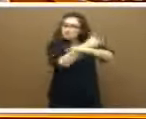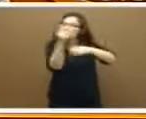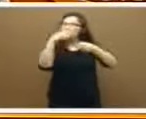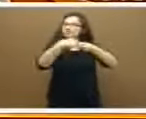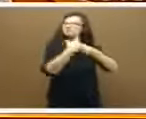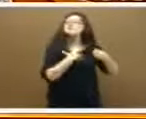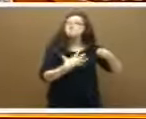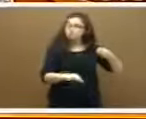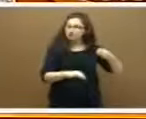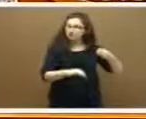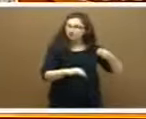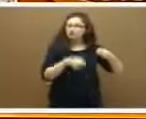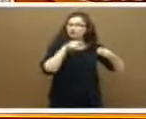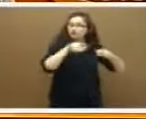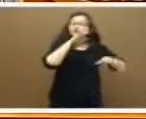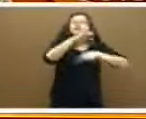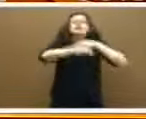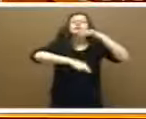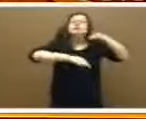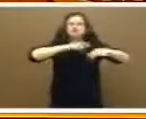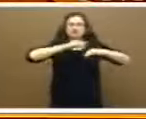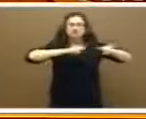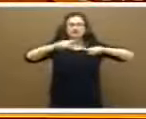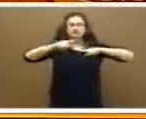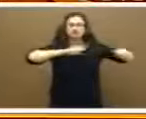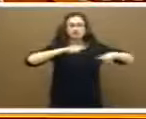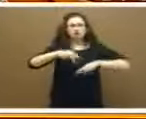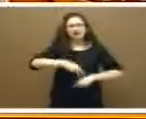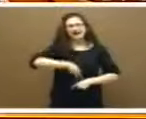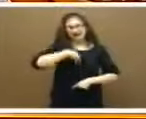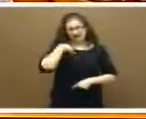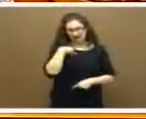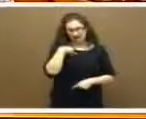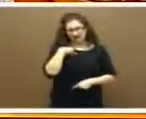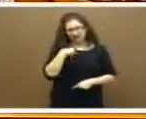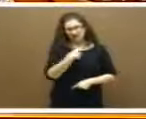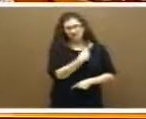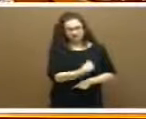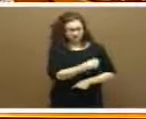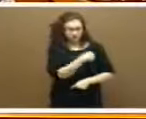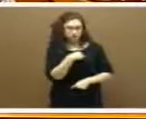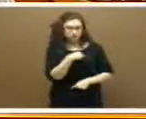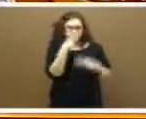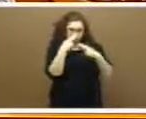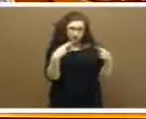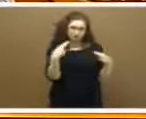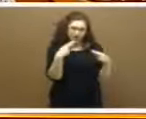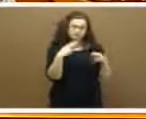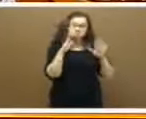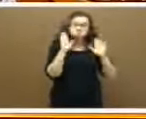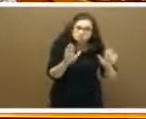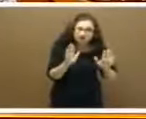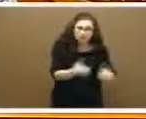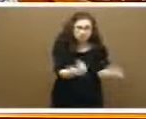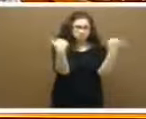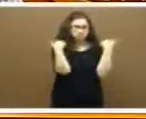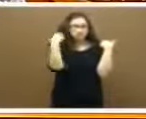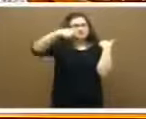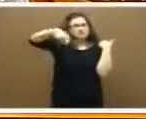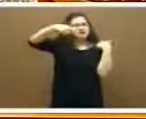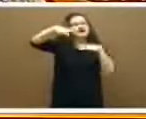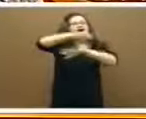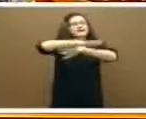están coordinados, solo coordinados, por la Dirección General de Salud Pública del Servicio Extremeño de Salud, pero están dirigidos y presididos